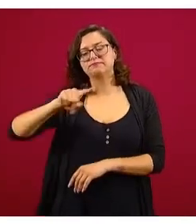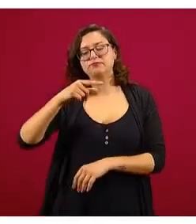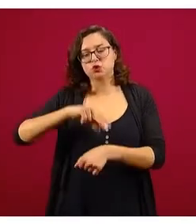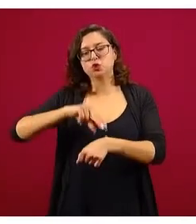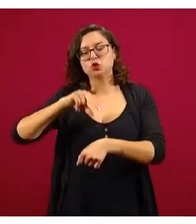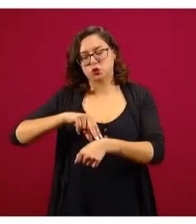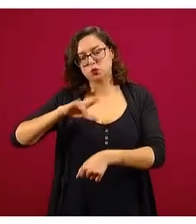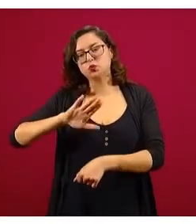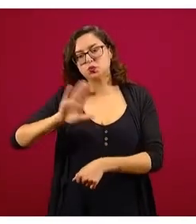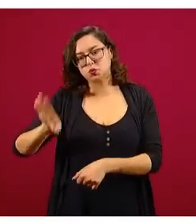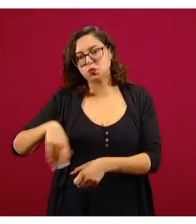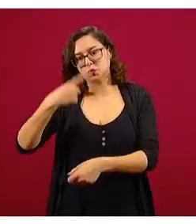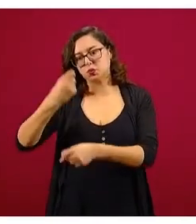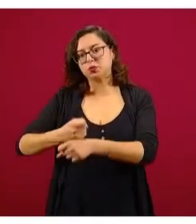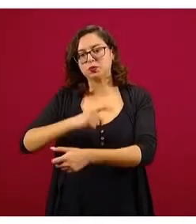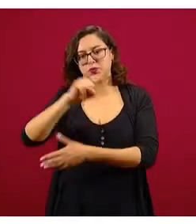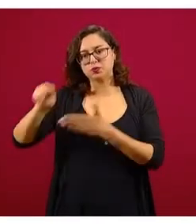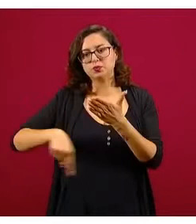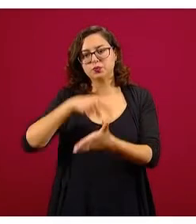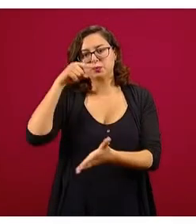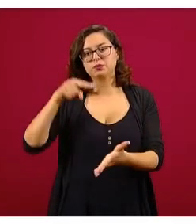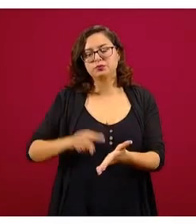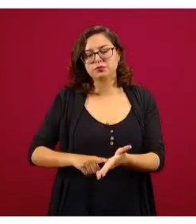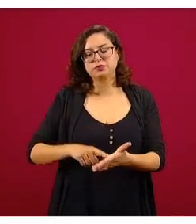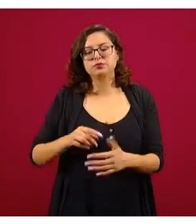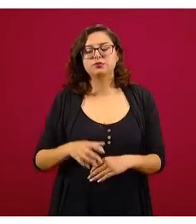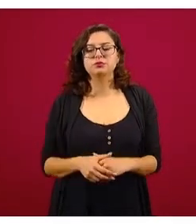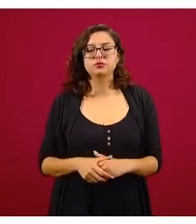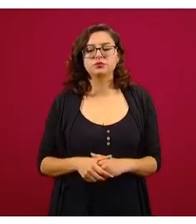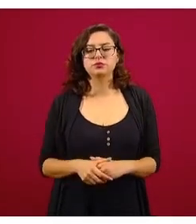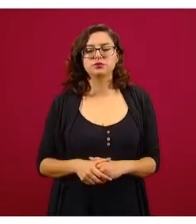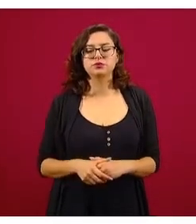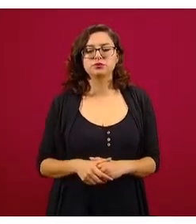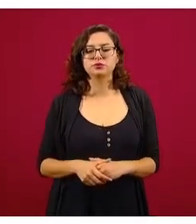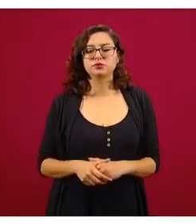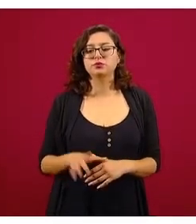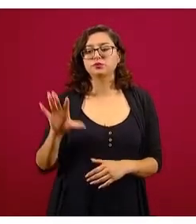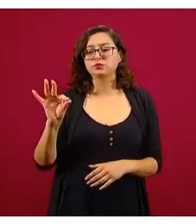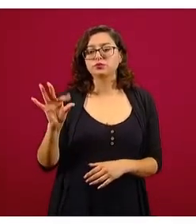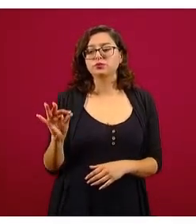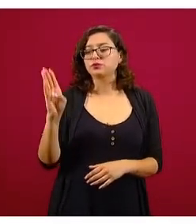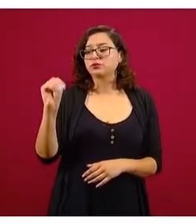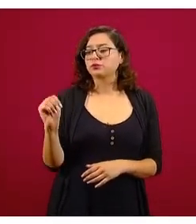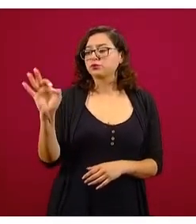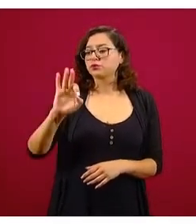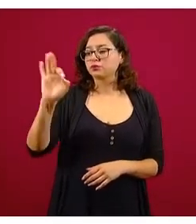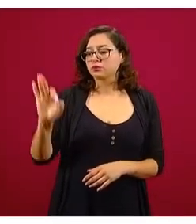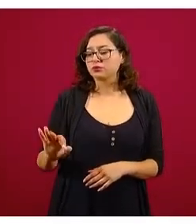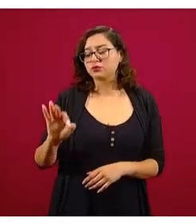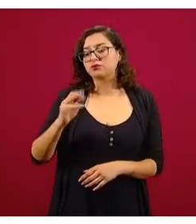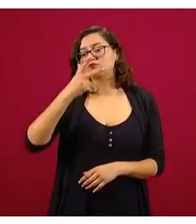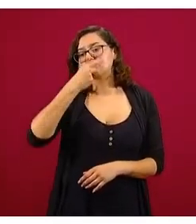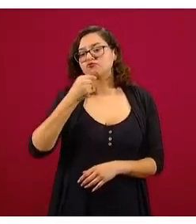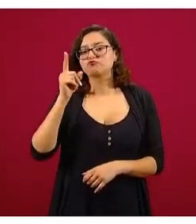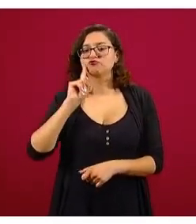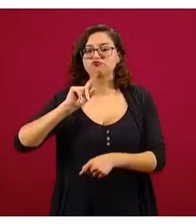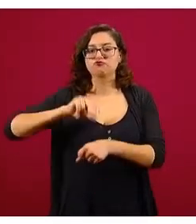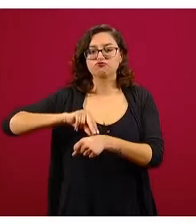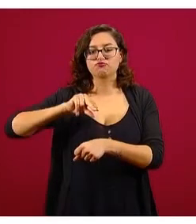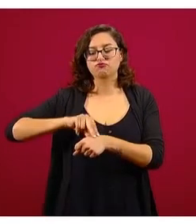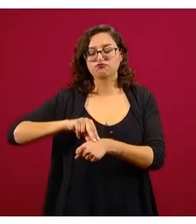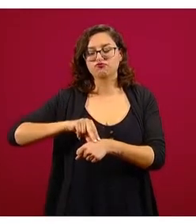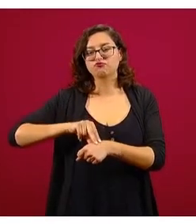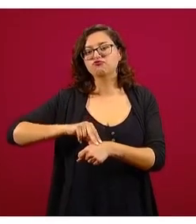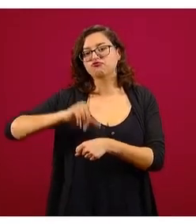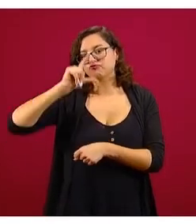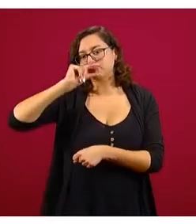ocupan el primer lugar, digamos, en la distribución de estas frecuencias. El 49% de las personas